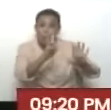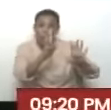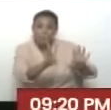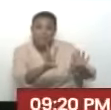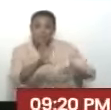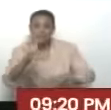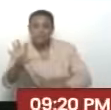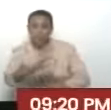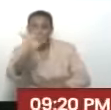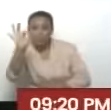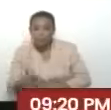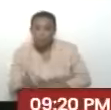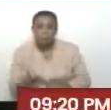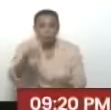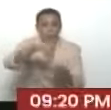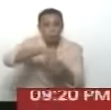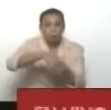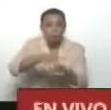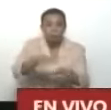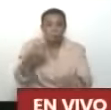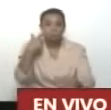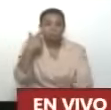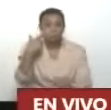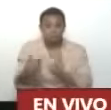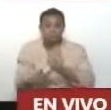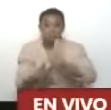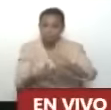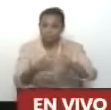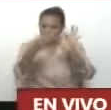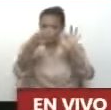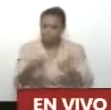fue a votar. Eso denota